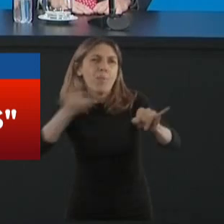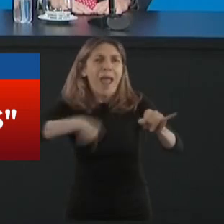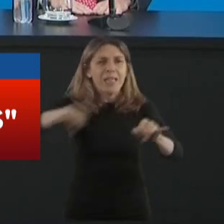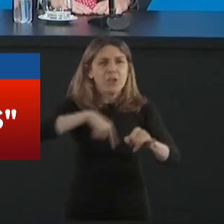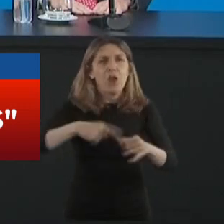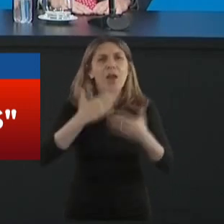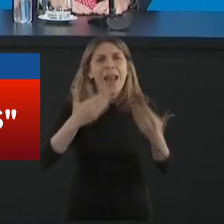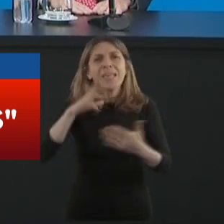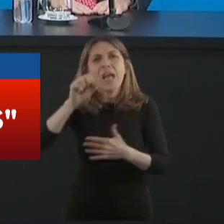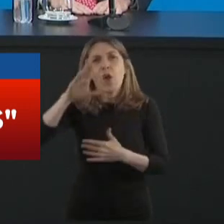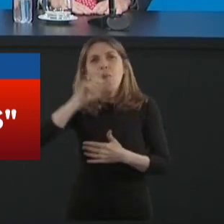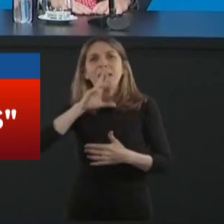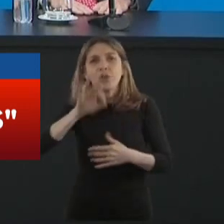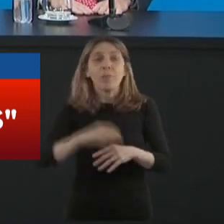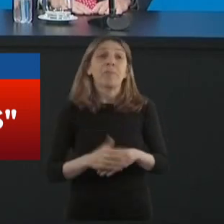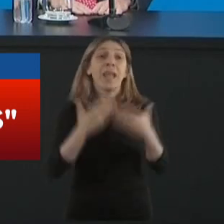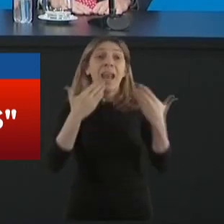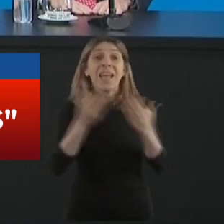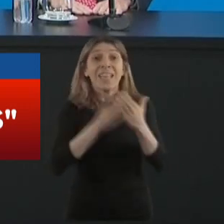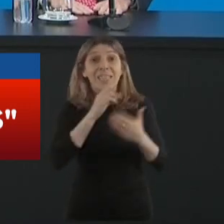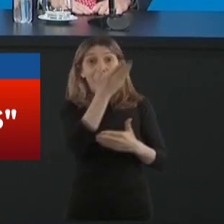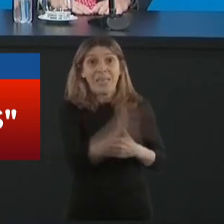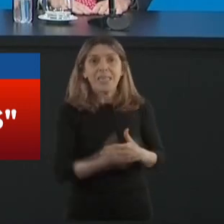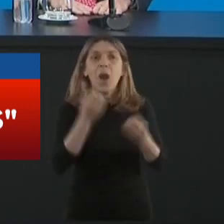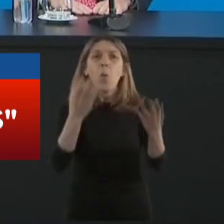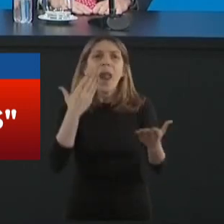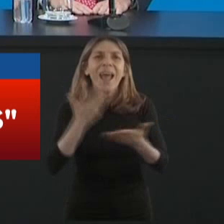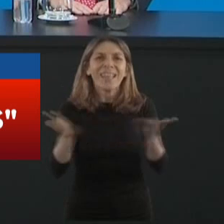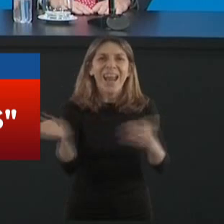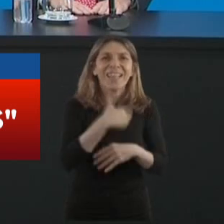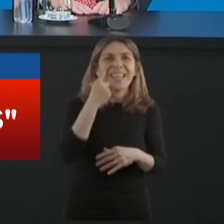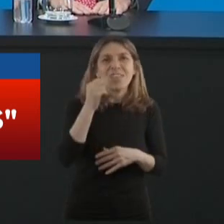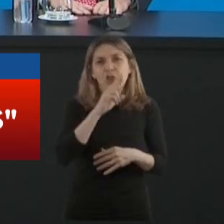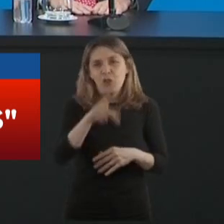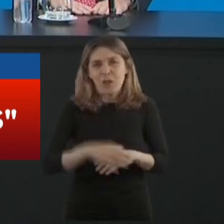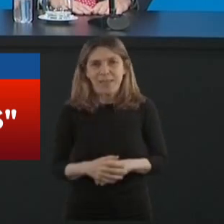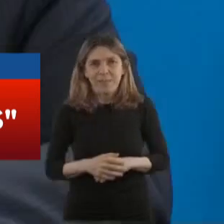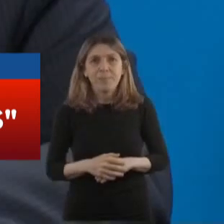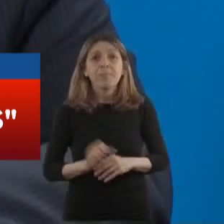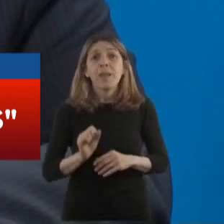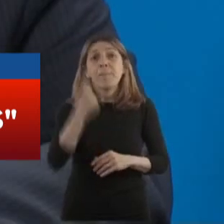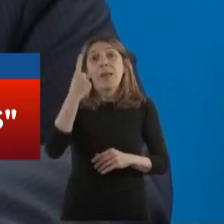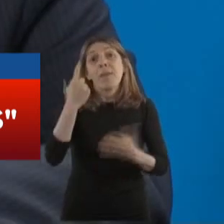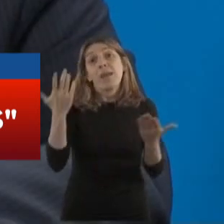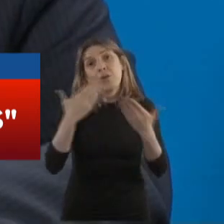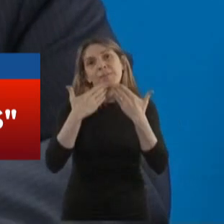considere. Gracias, Roberto. Gracias, ministra. Bueno, buenas tardes a todos y todas. Primero,